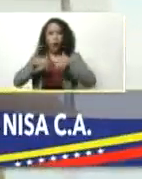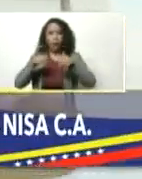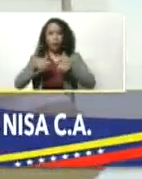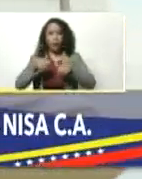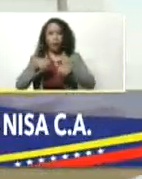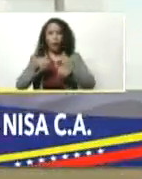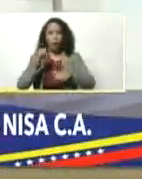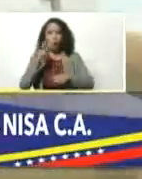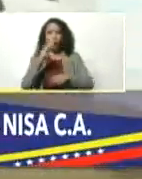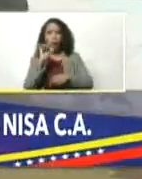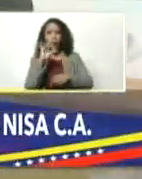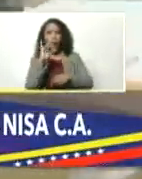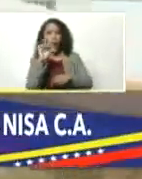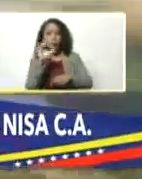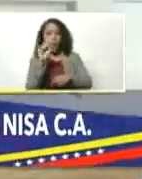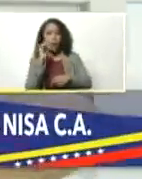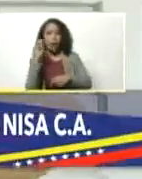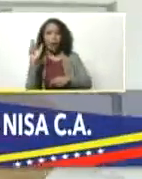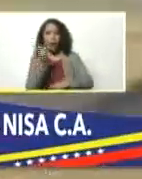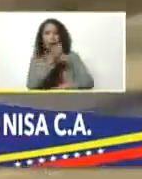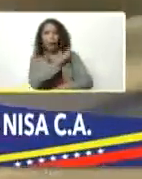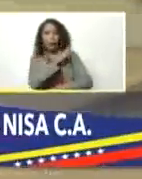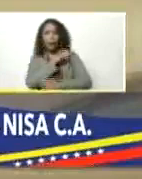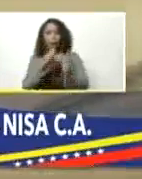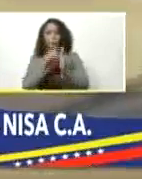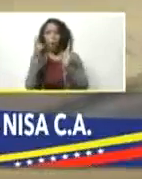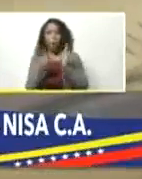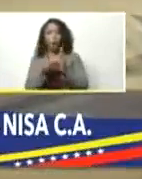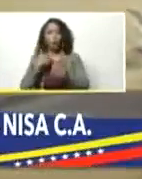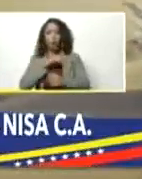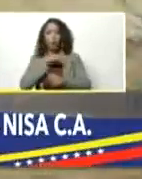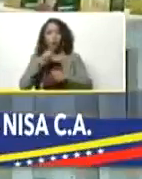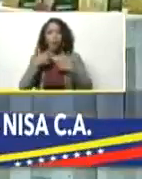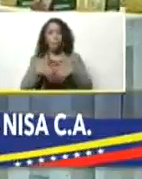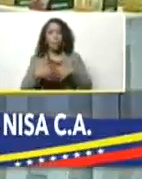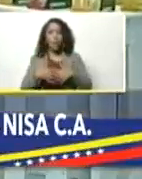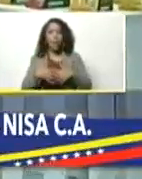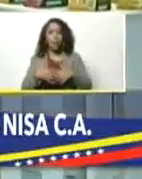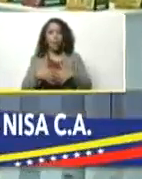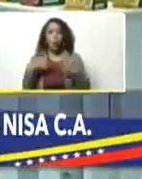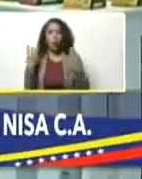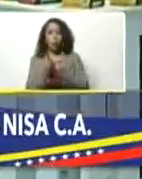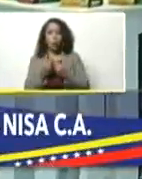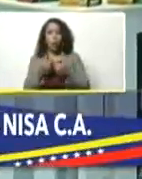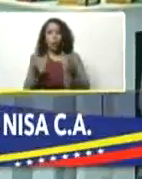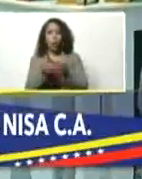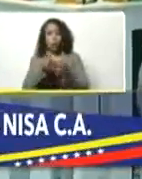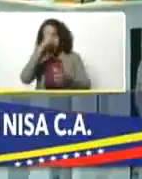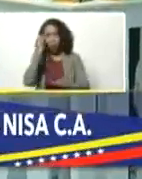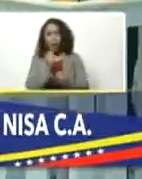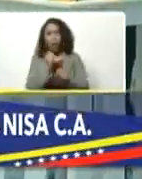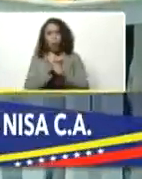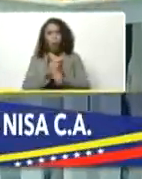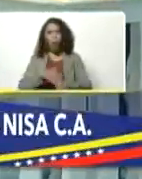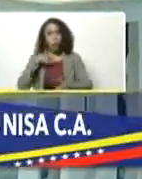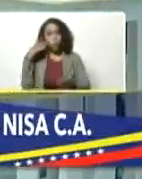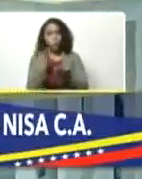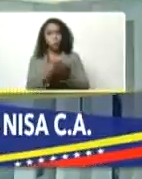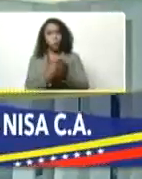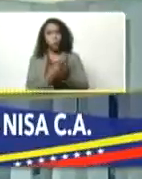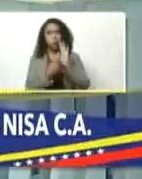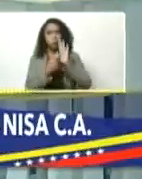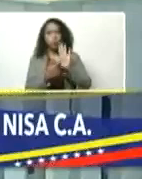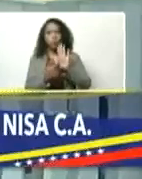William Deroy, que es gerente general de nuestra empresa, está aquí con todo el grupo de trabajadores, le podemos mostrar,